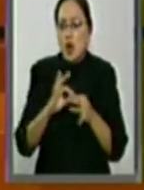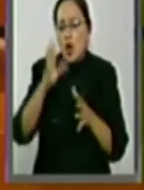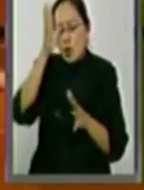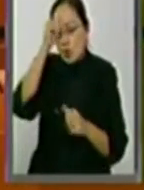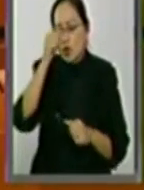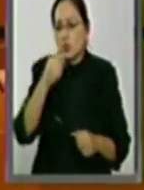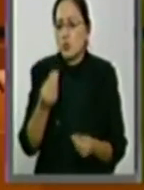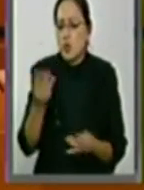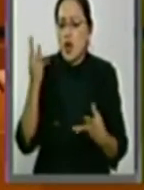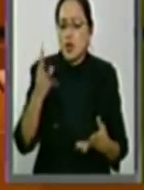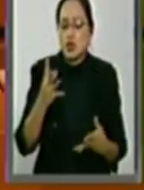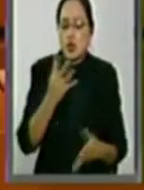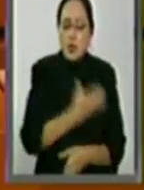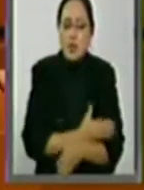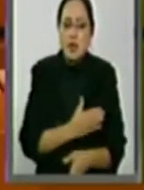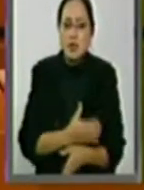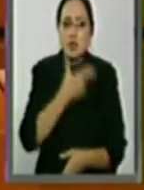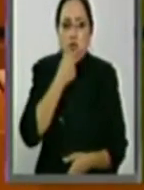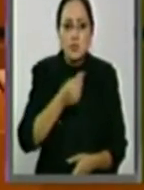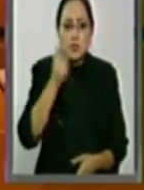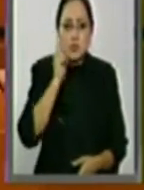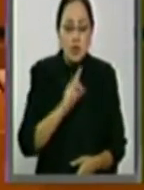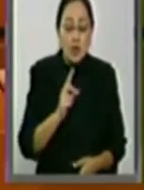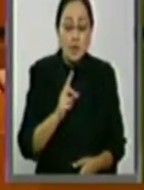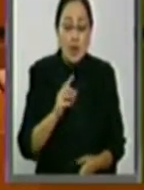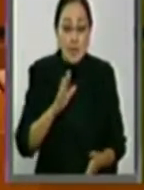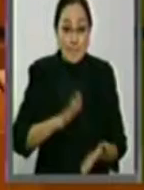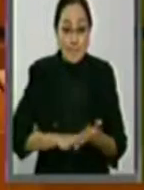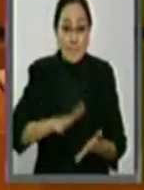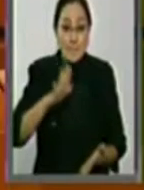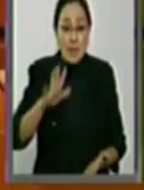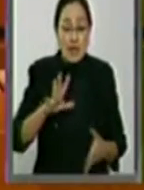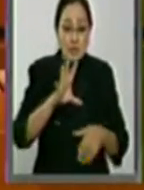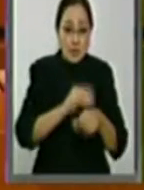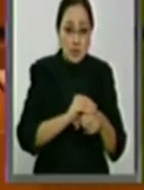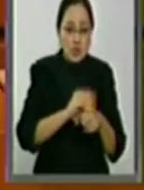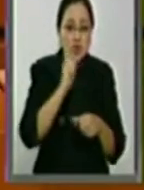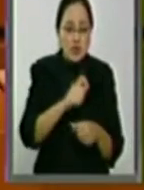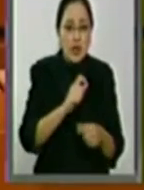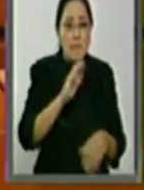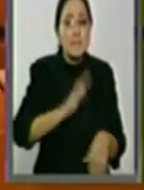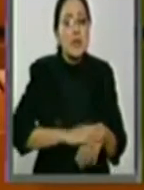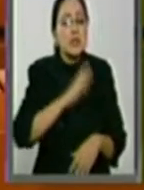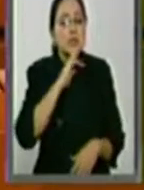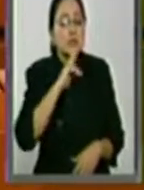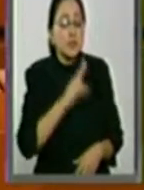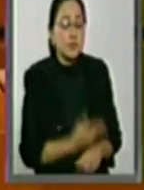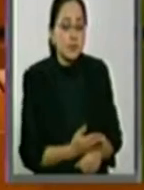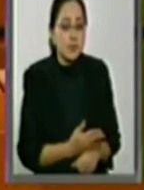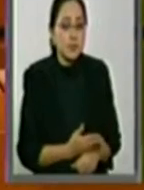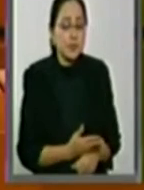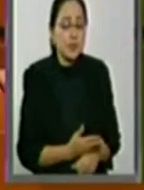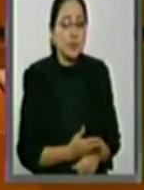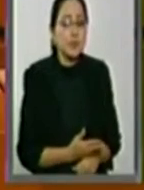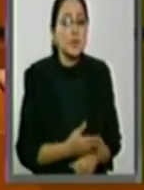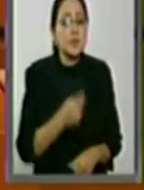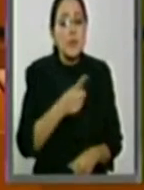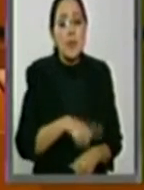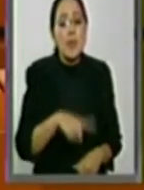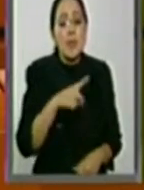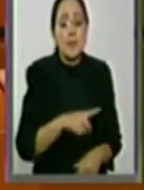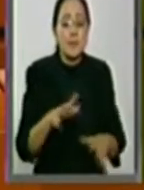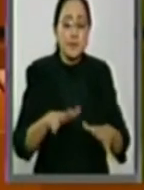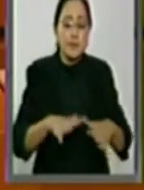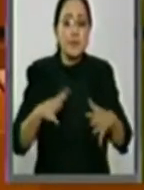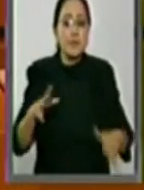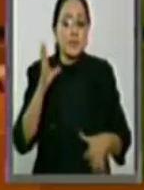compañeros, debieran conllevar mayores responsabilidades y necesariamente la Asamblea